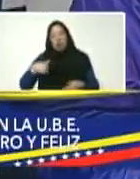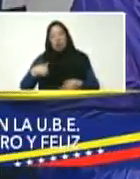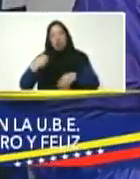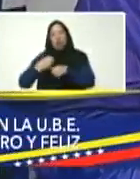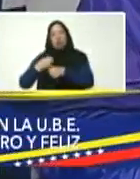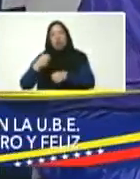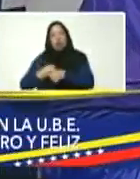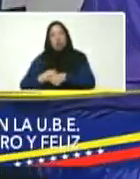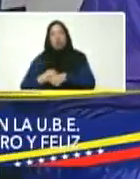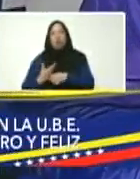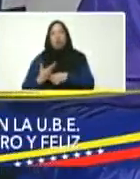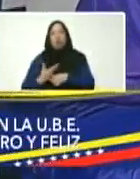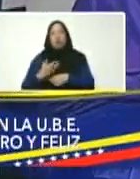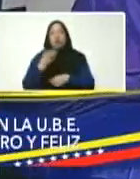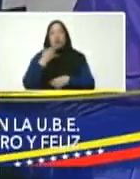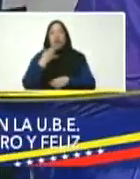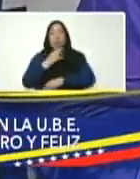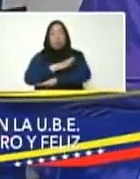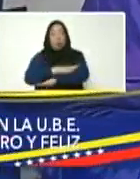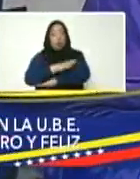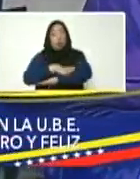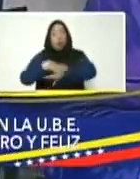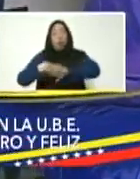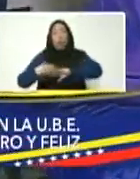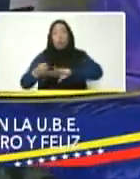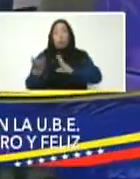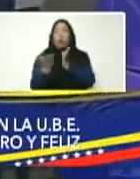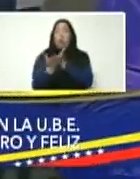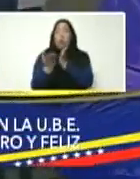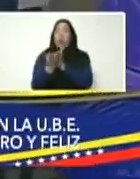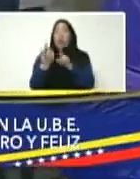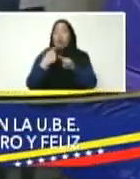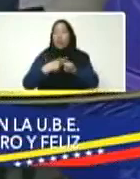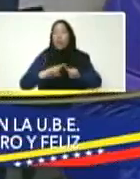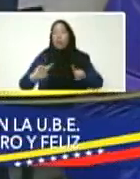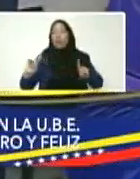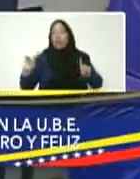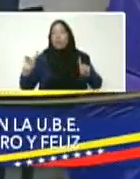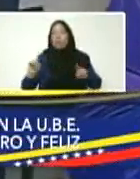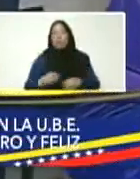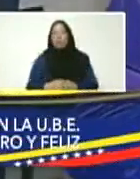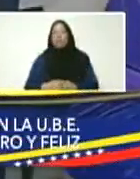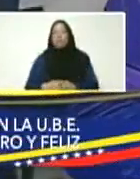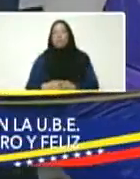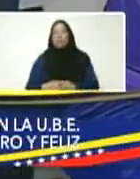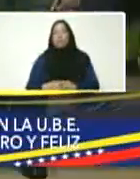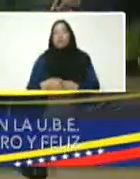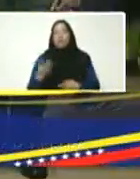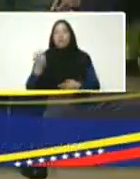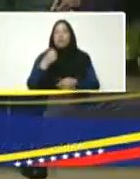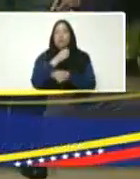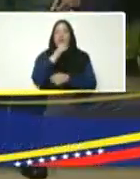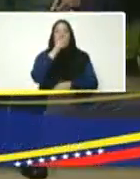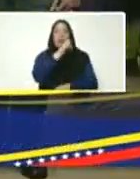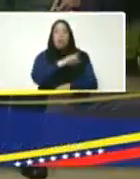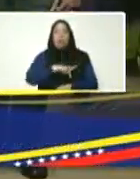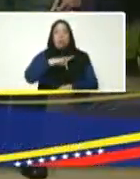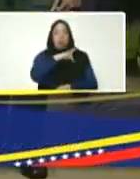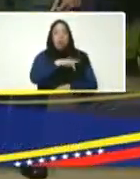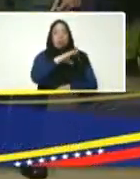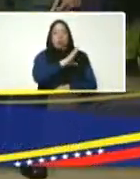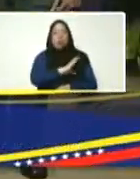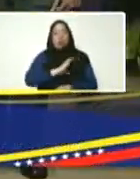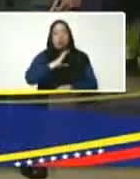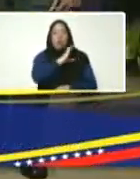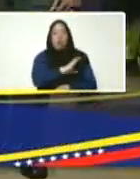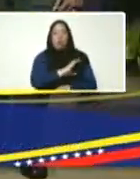permitirnos ser un ejemplo a otras instituciones educativas. Hoy tenemos aquí presente Protección Civil, jefas de UVCH, jefas